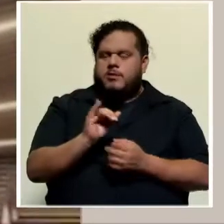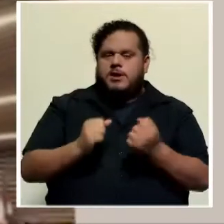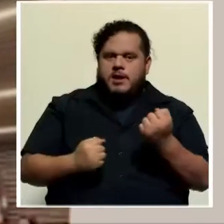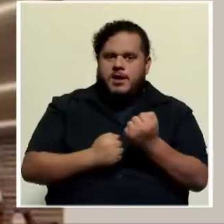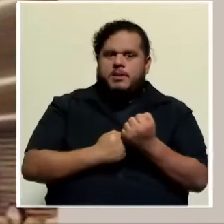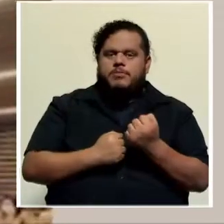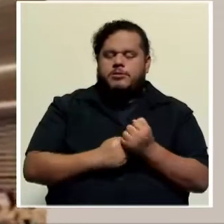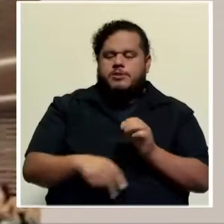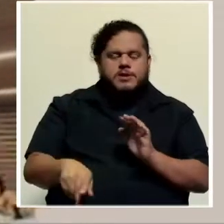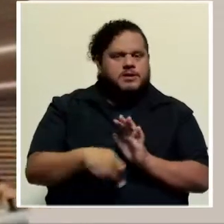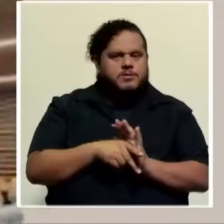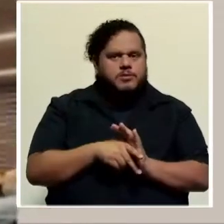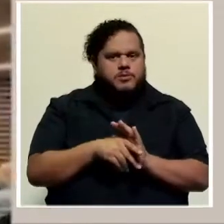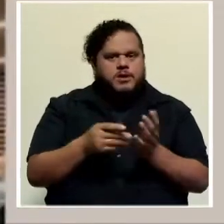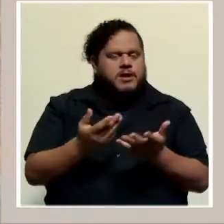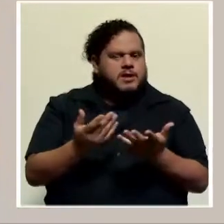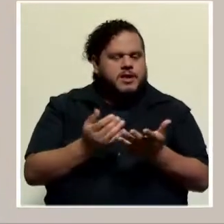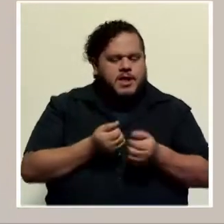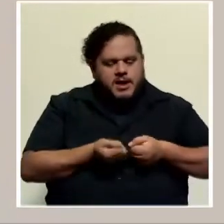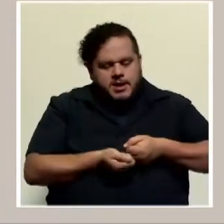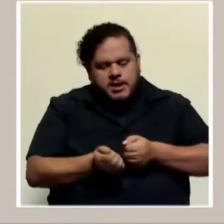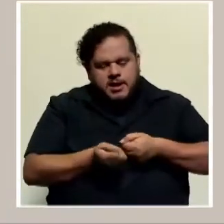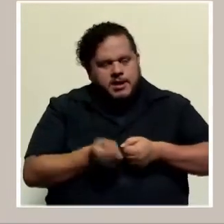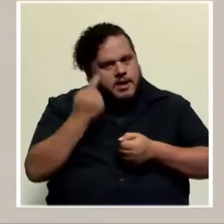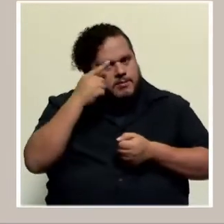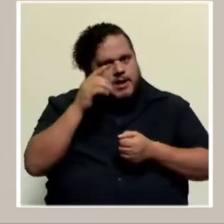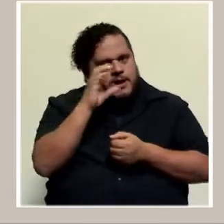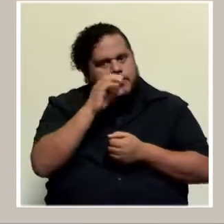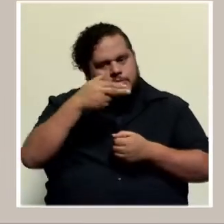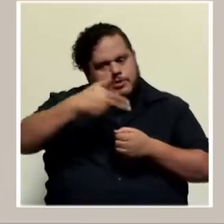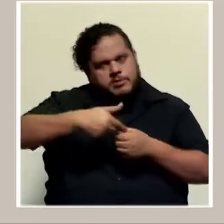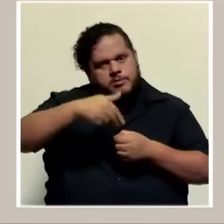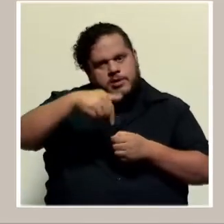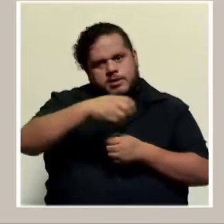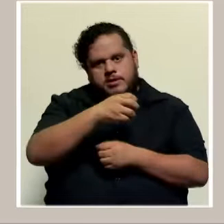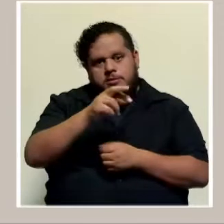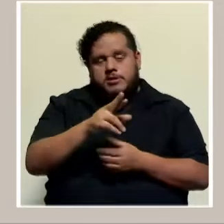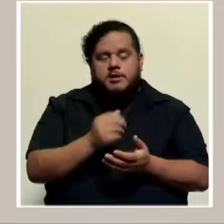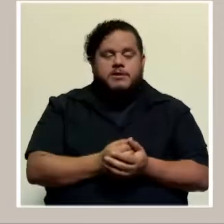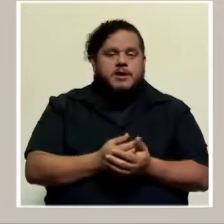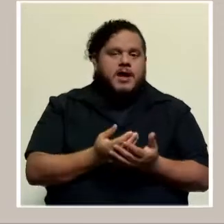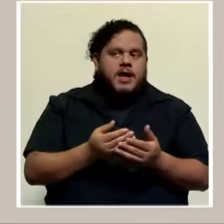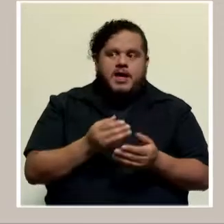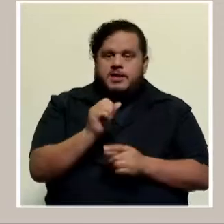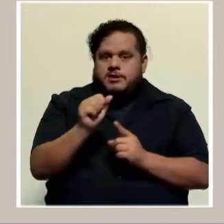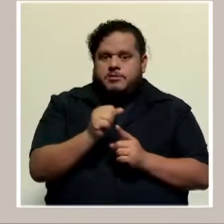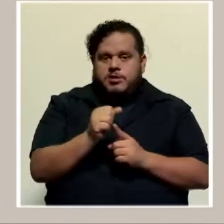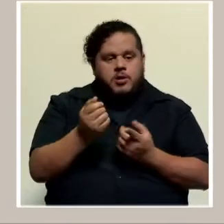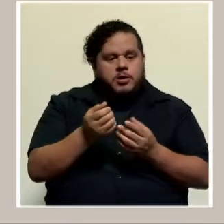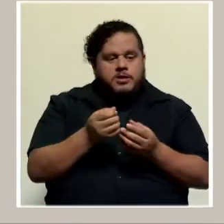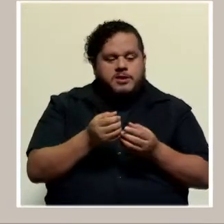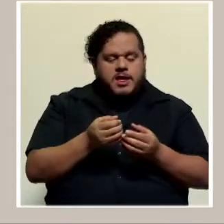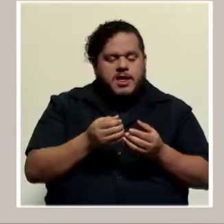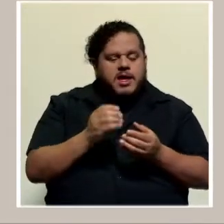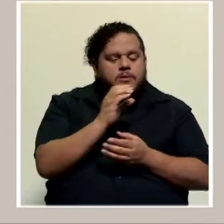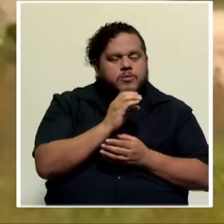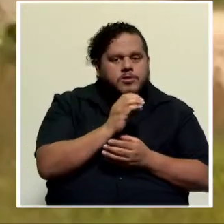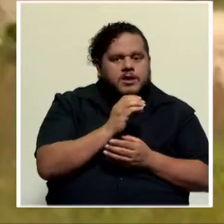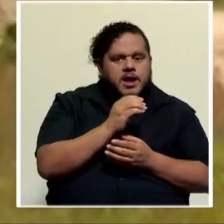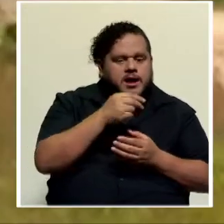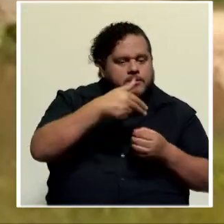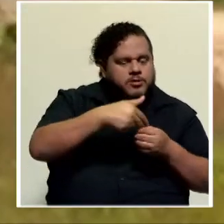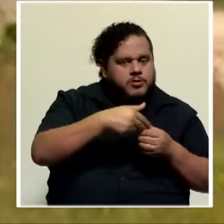apoya que se prohíba la explotación de petróleo en Costa Rica. En materia de explotación de petróleo, gas natural